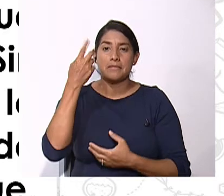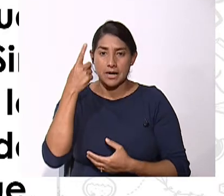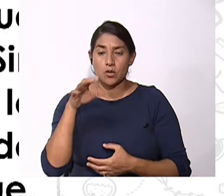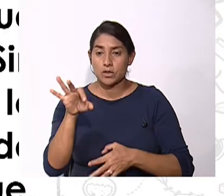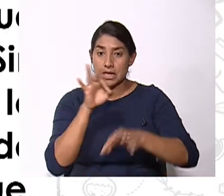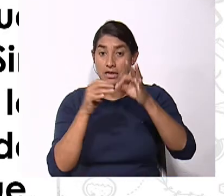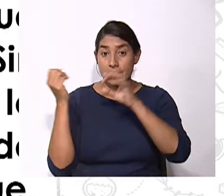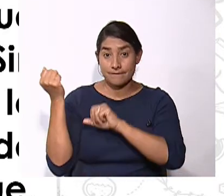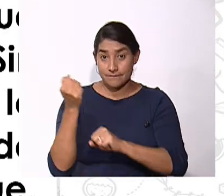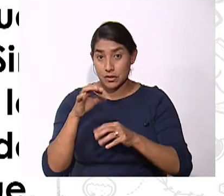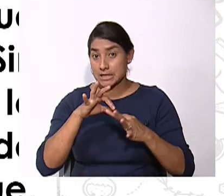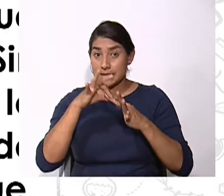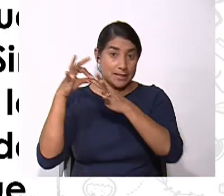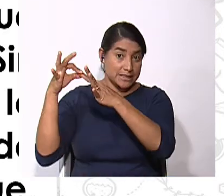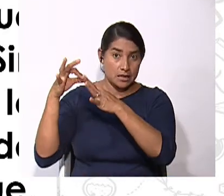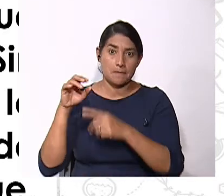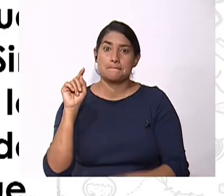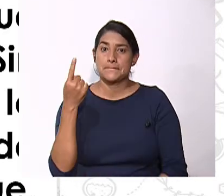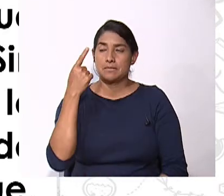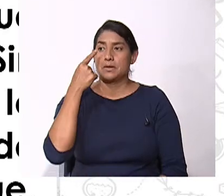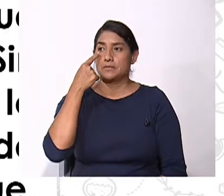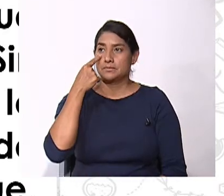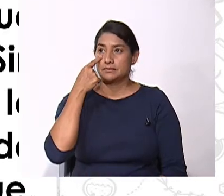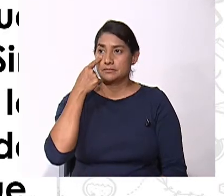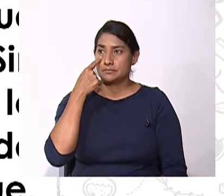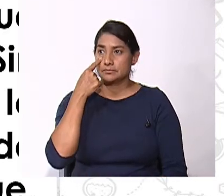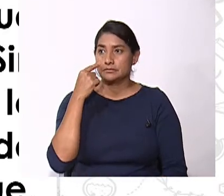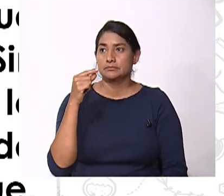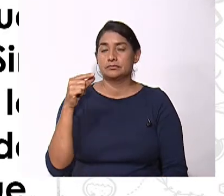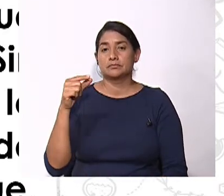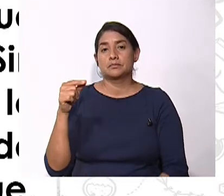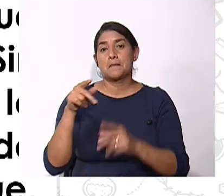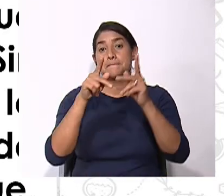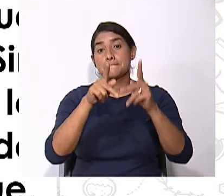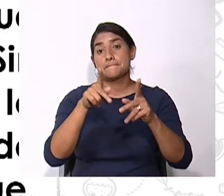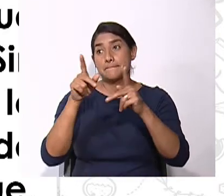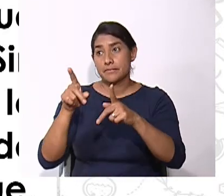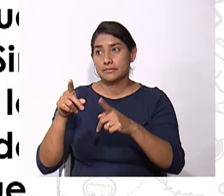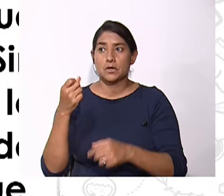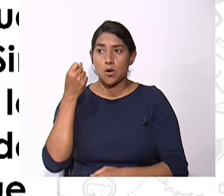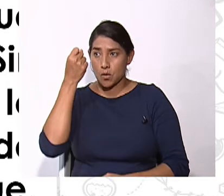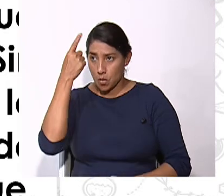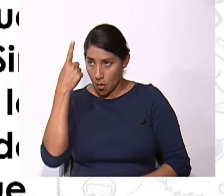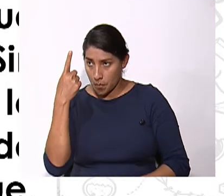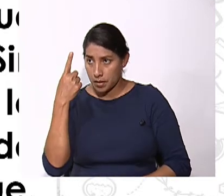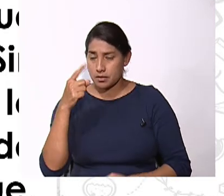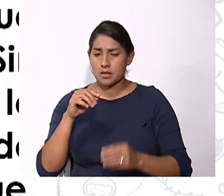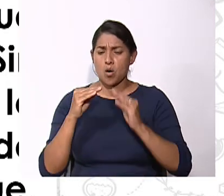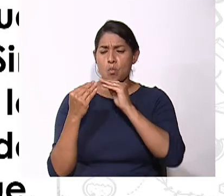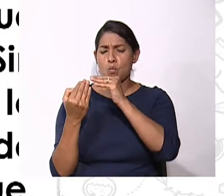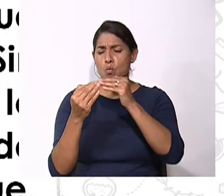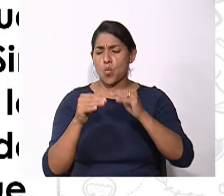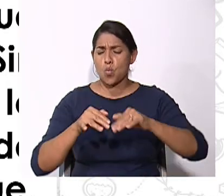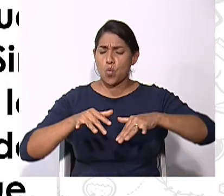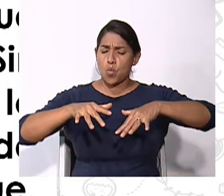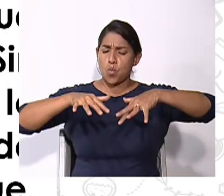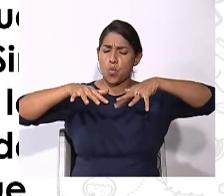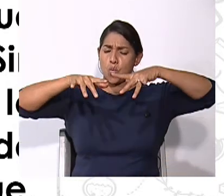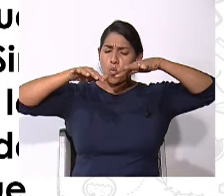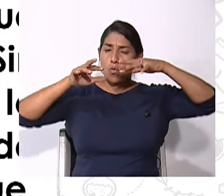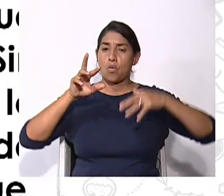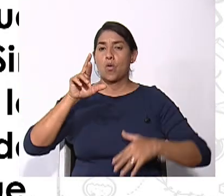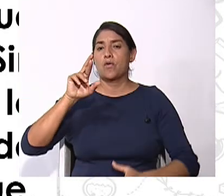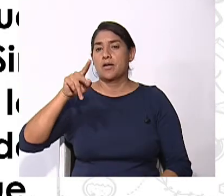idea fundamental? Bueno, gente, entender, poblaron la tierra,